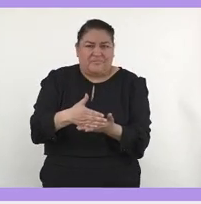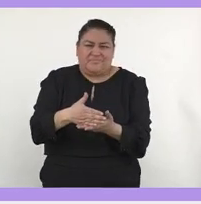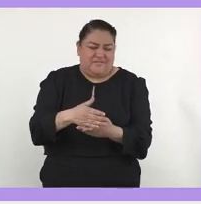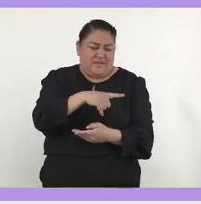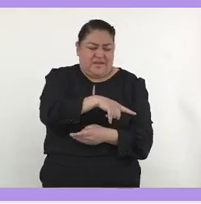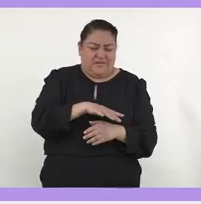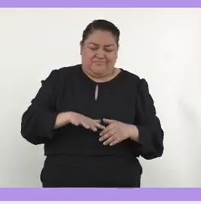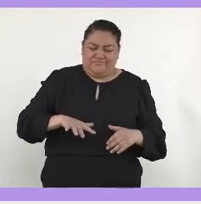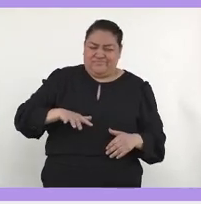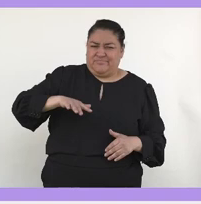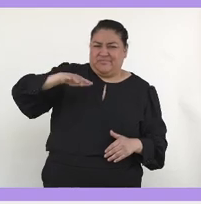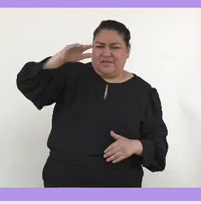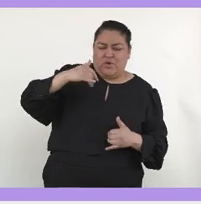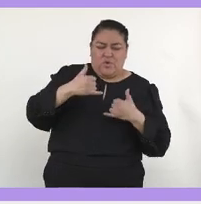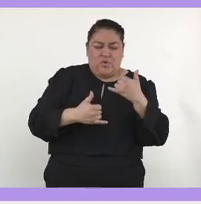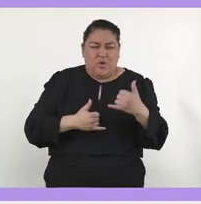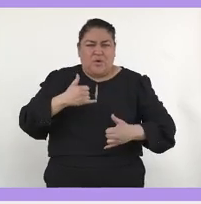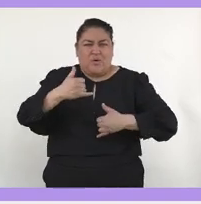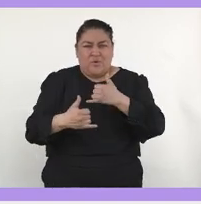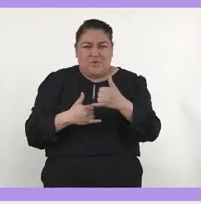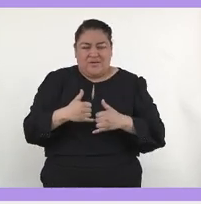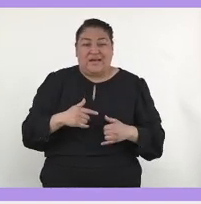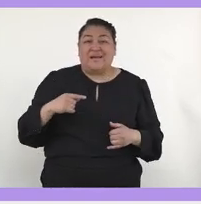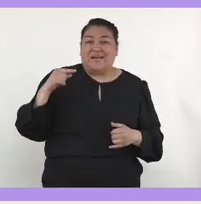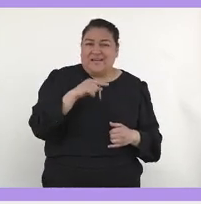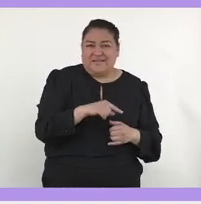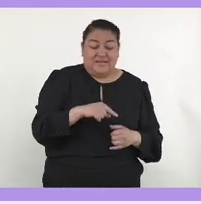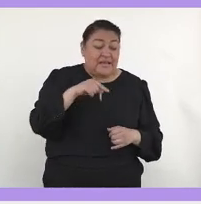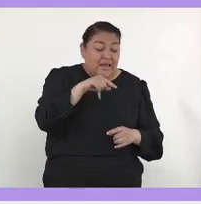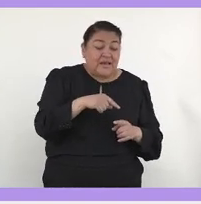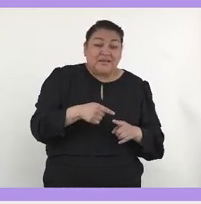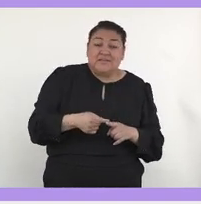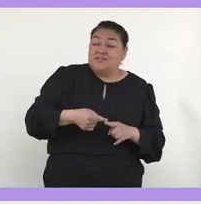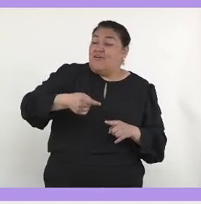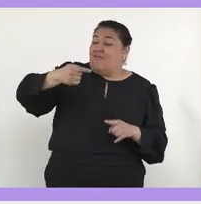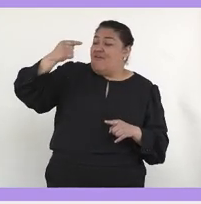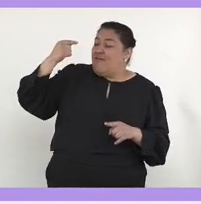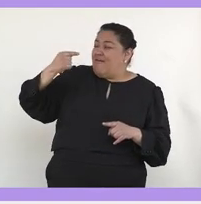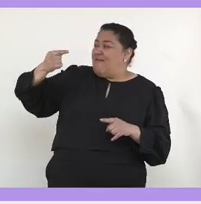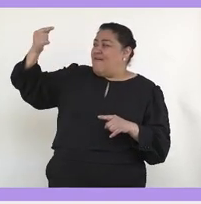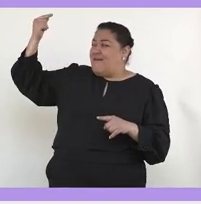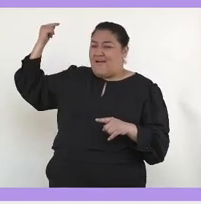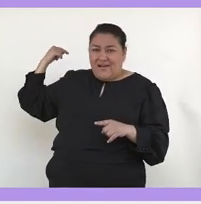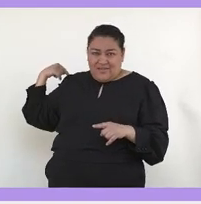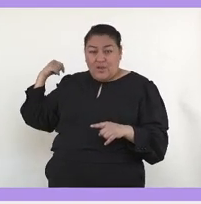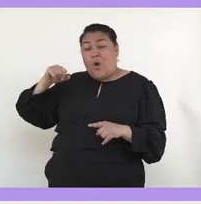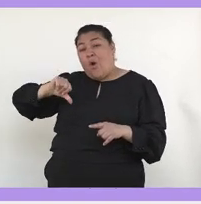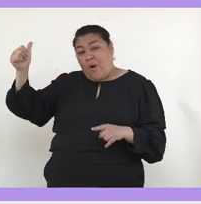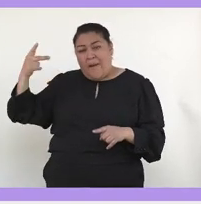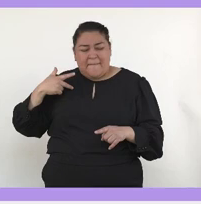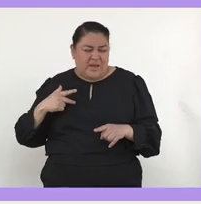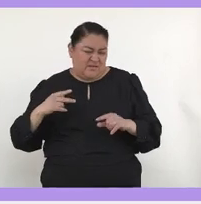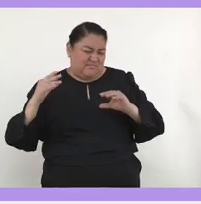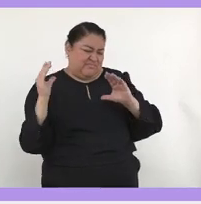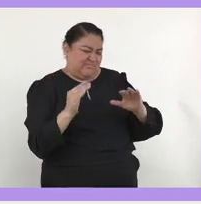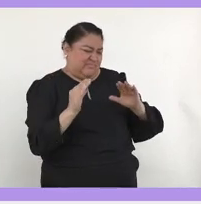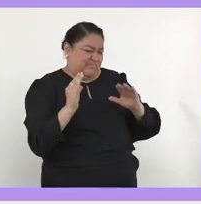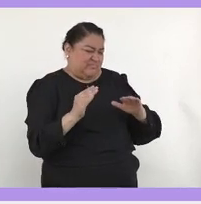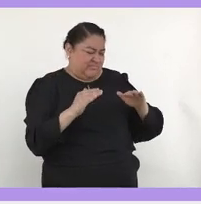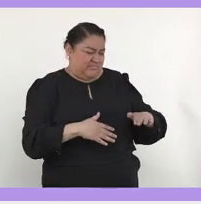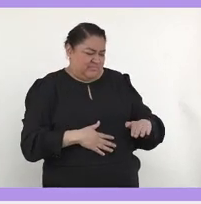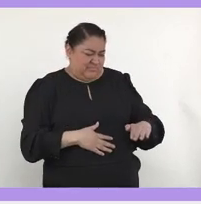nosotros estamos recogiendo el fruto de generaciones anteriores que sembraron pero estoy segura